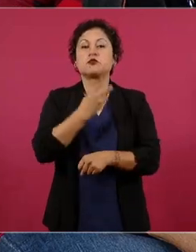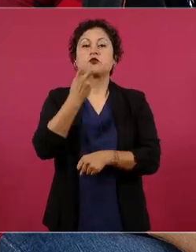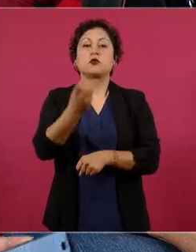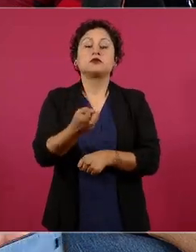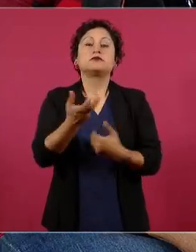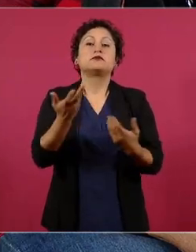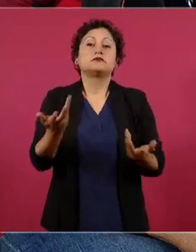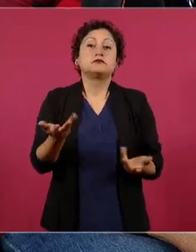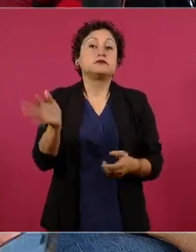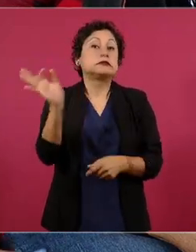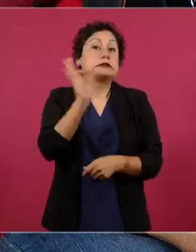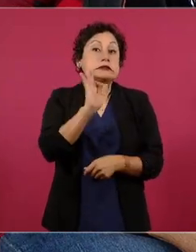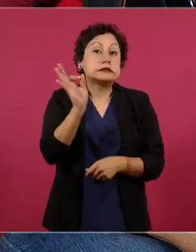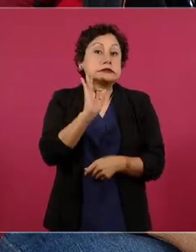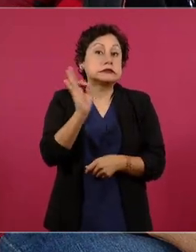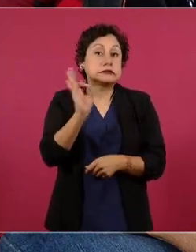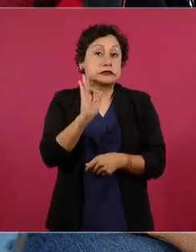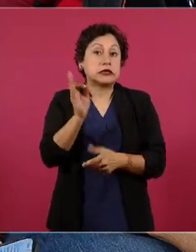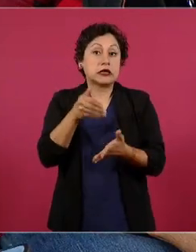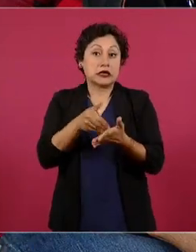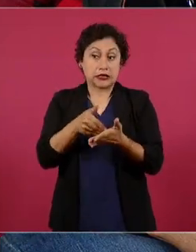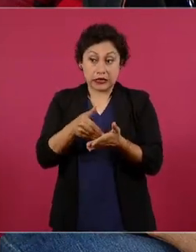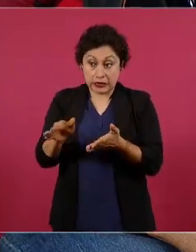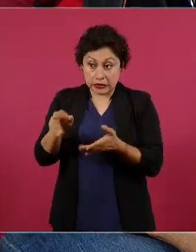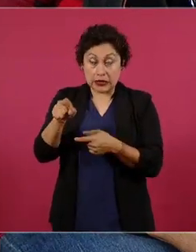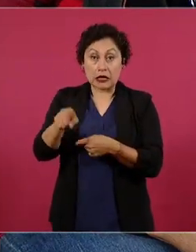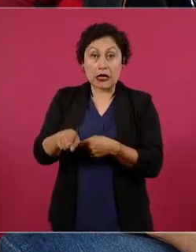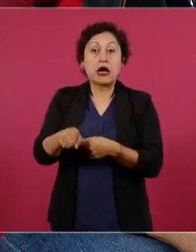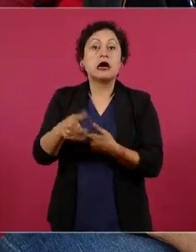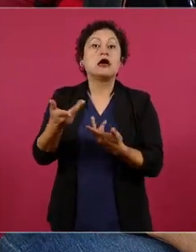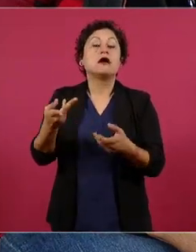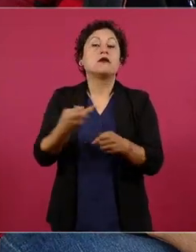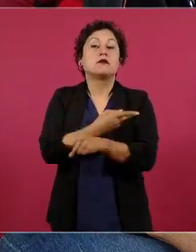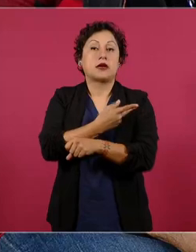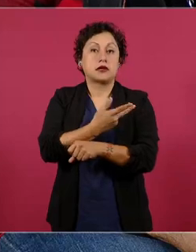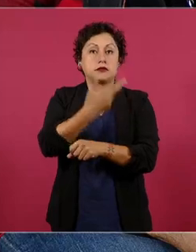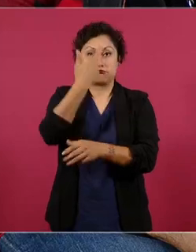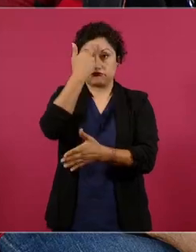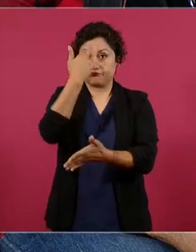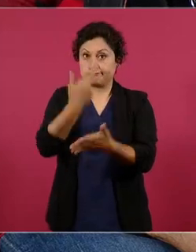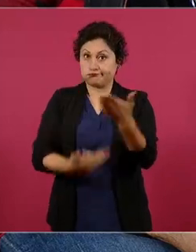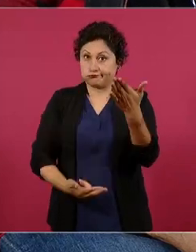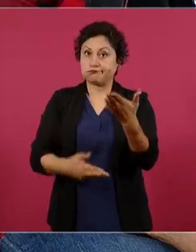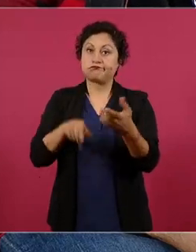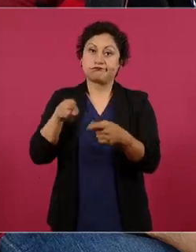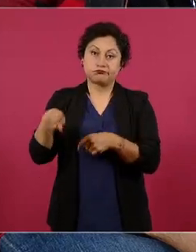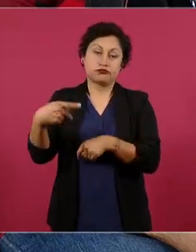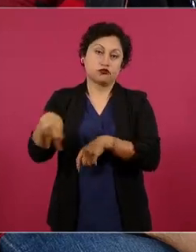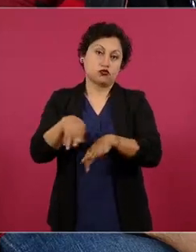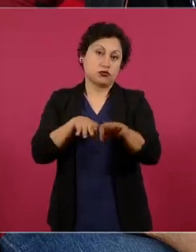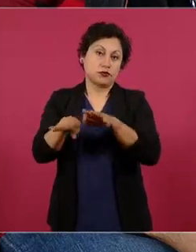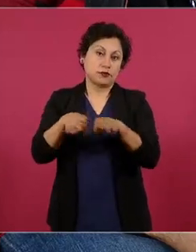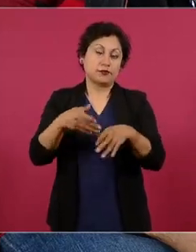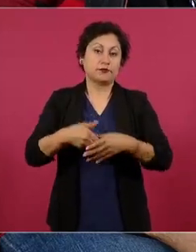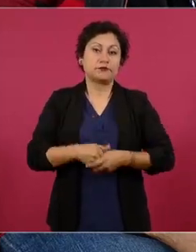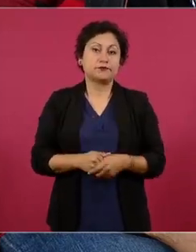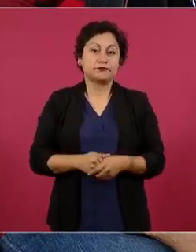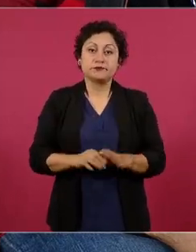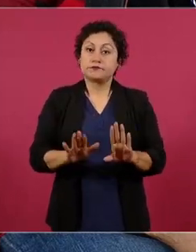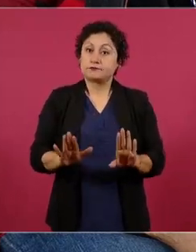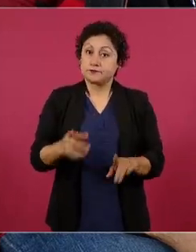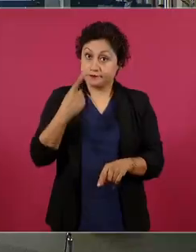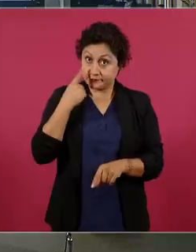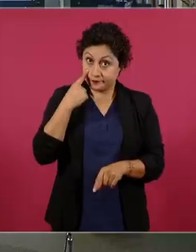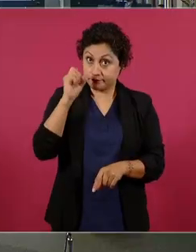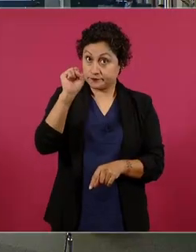violaría los derechos de estos trabajadores que viven de los ingresos que les dejan estos estos servicios que prestan. San Luis Potosí vivió